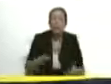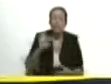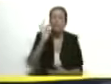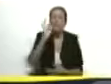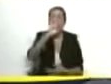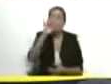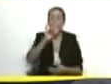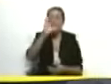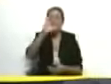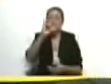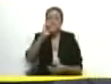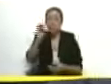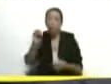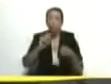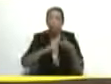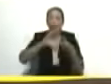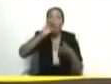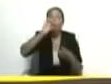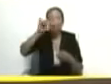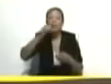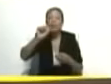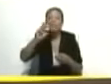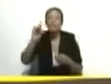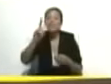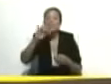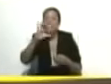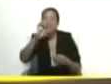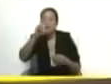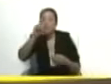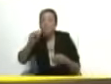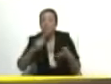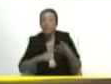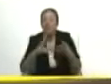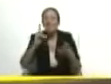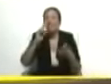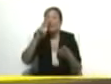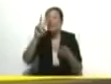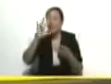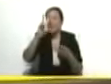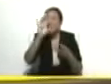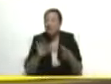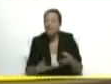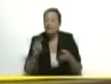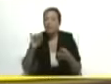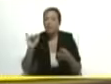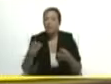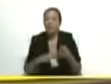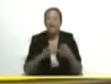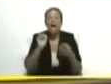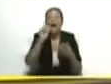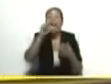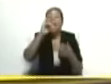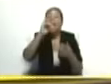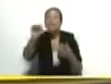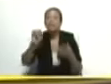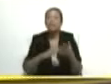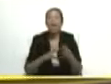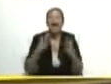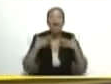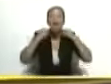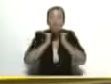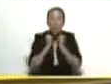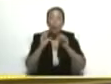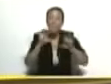Ojeda, José Vicente Rangel, David Nieves, Ali Rodríguez, Aristóbulo